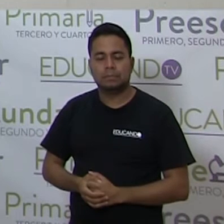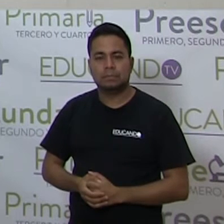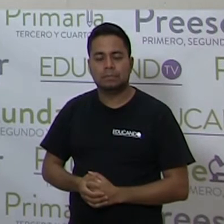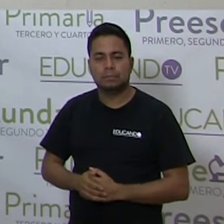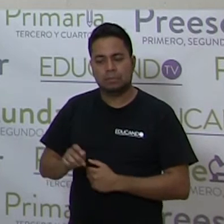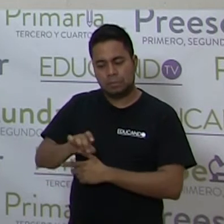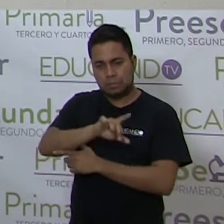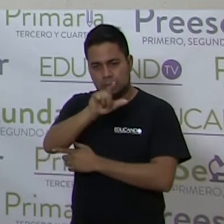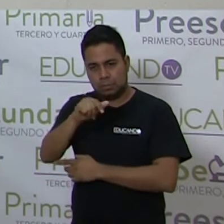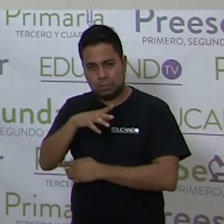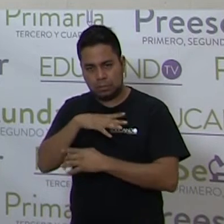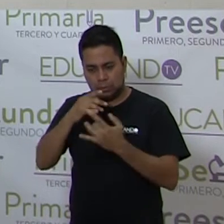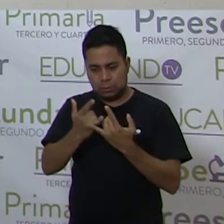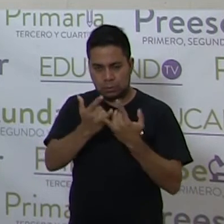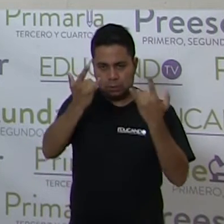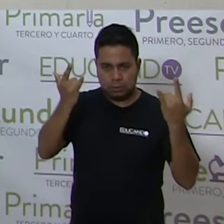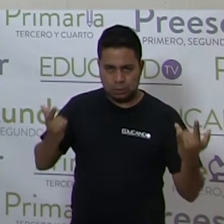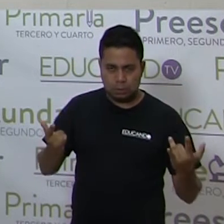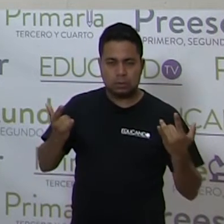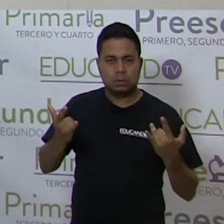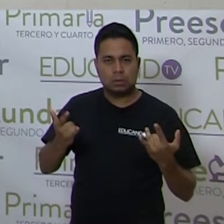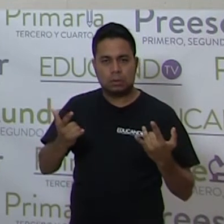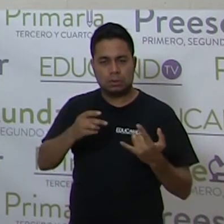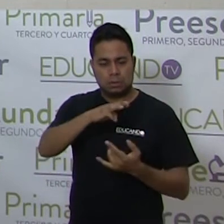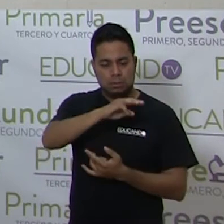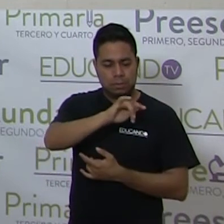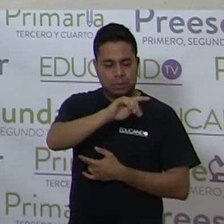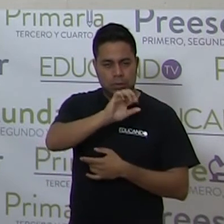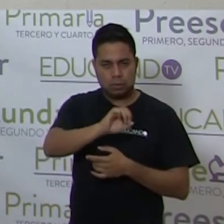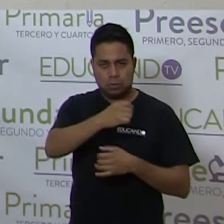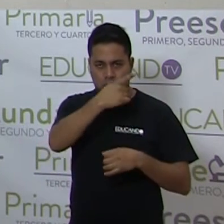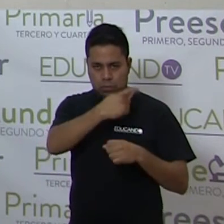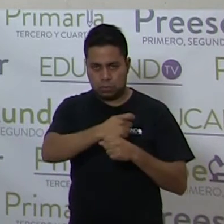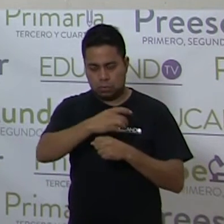Después tenemos el mito de la creación del hombre,